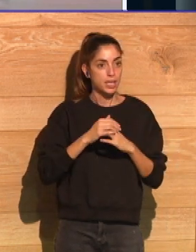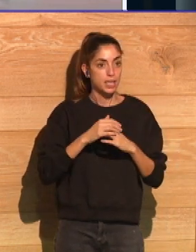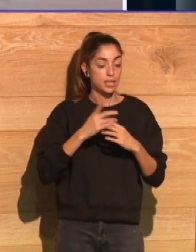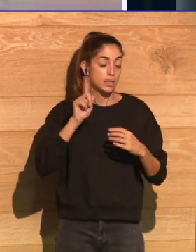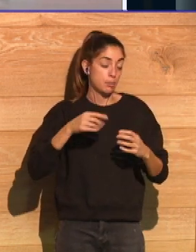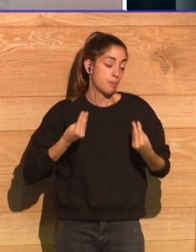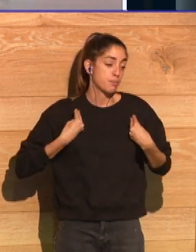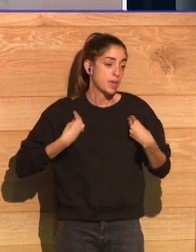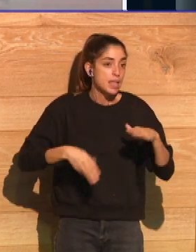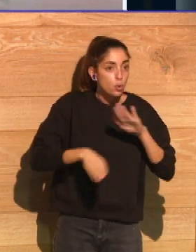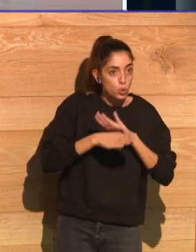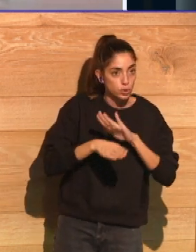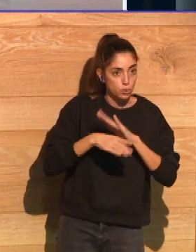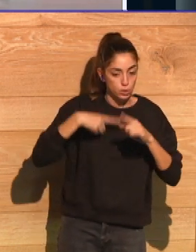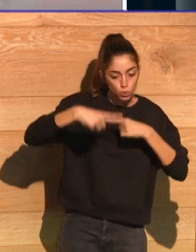¿no? Día a día.